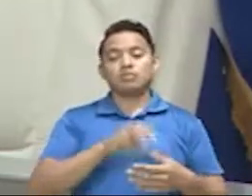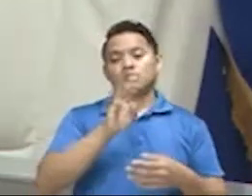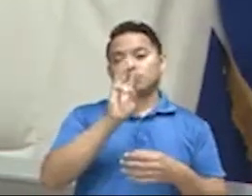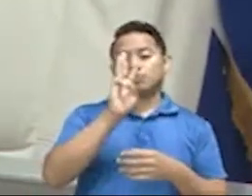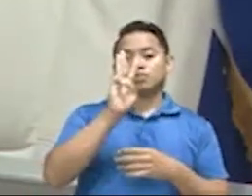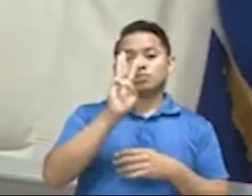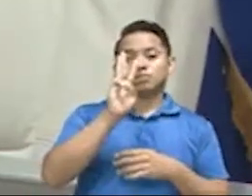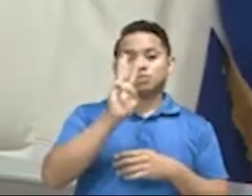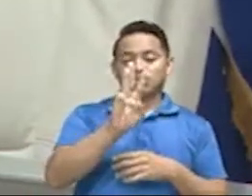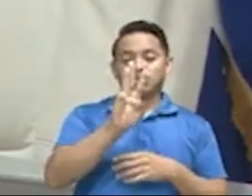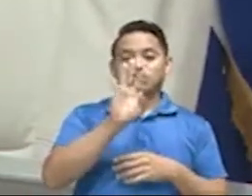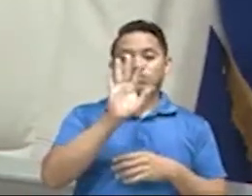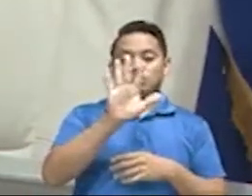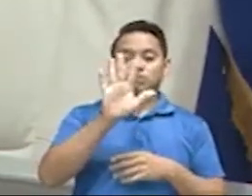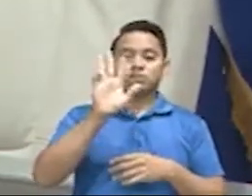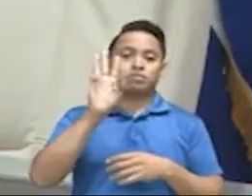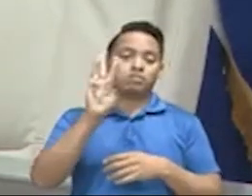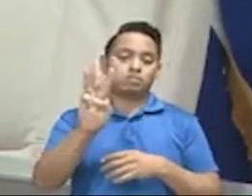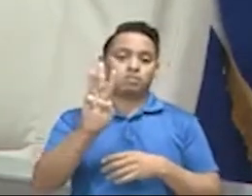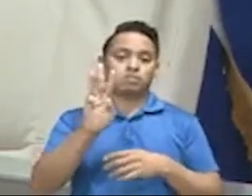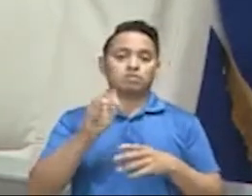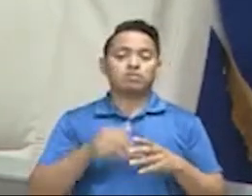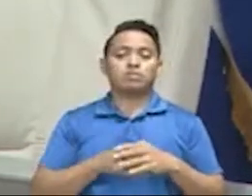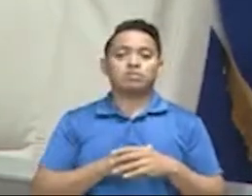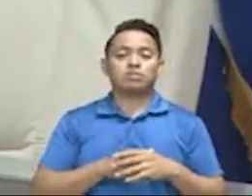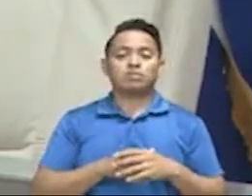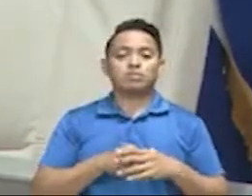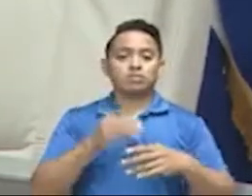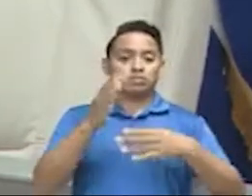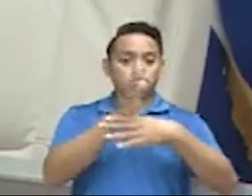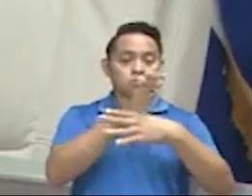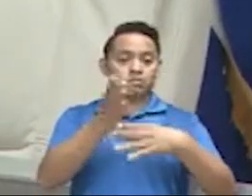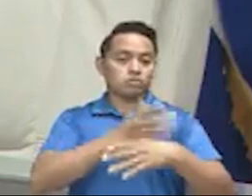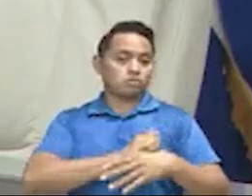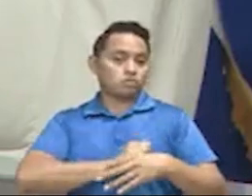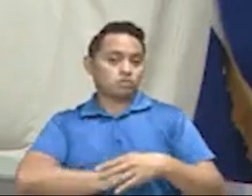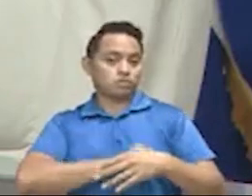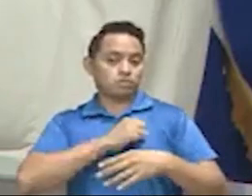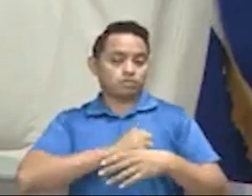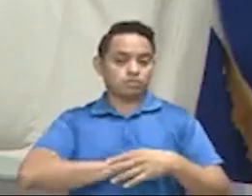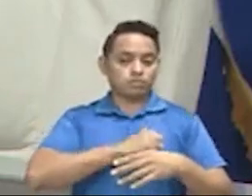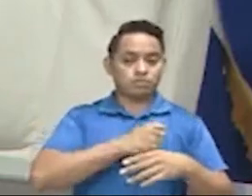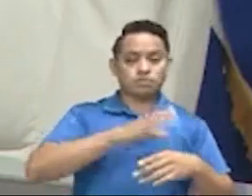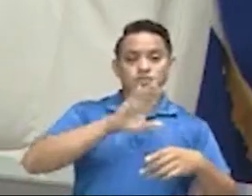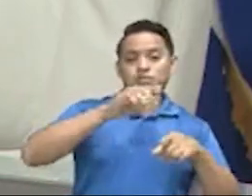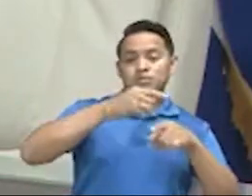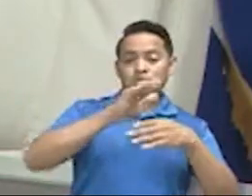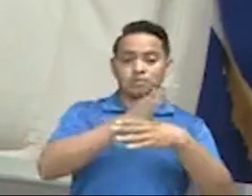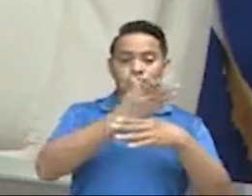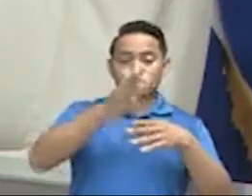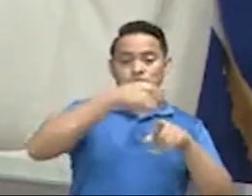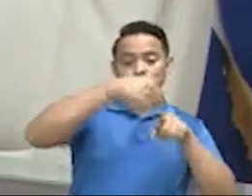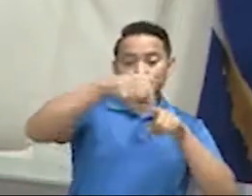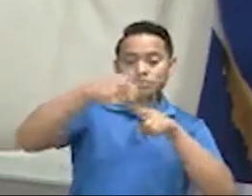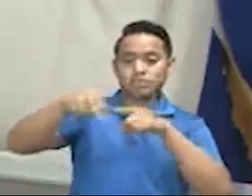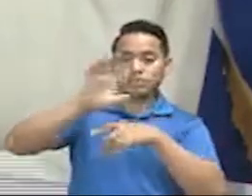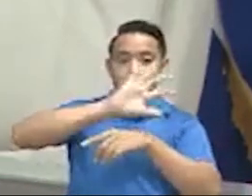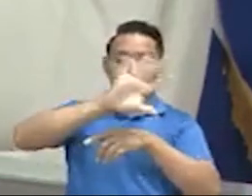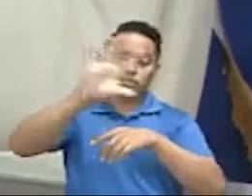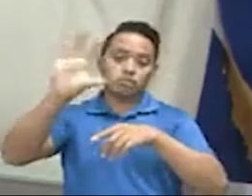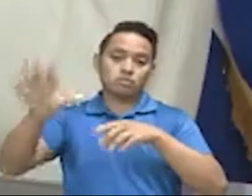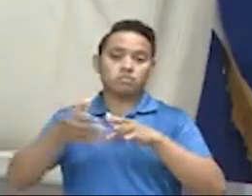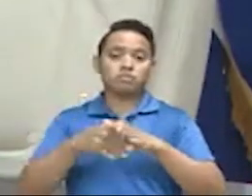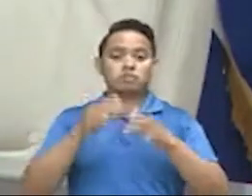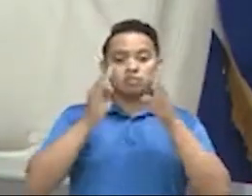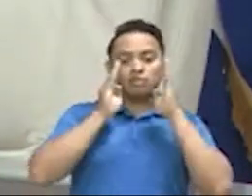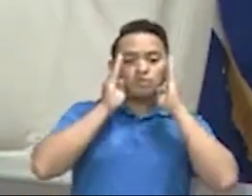353 equipos de ultrasonido ubicados en los centros de salud de todas las cabeceras municipales y en los hospitales del país para